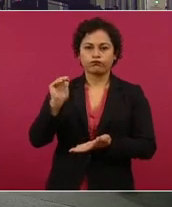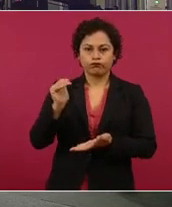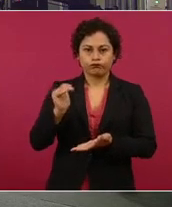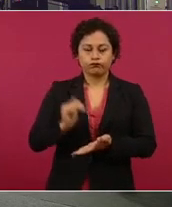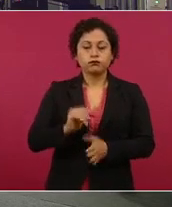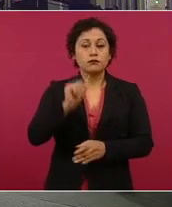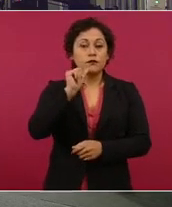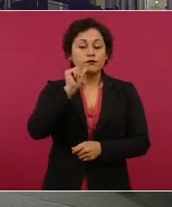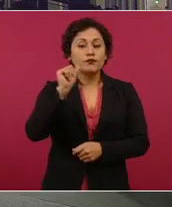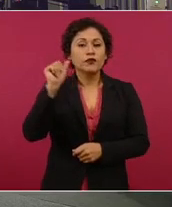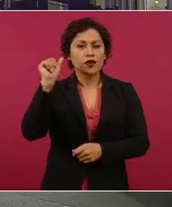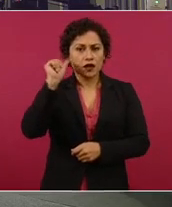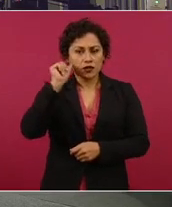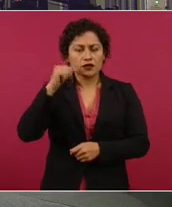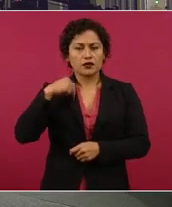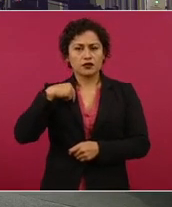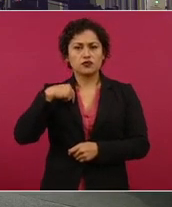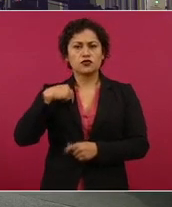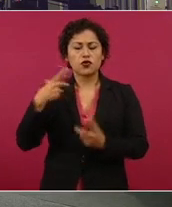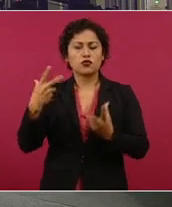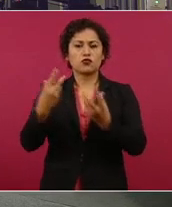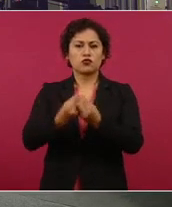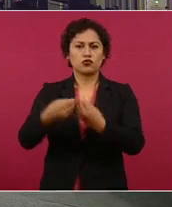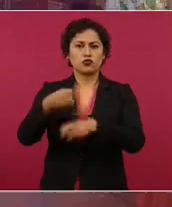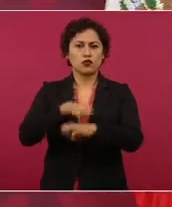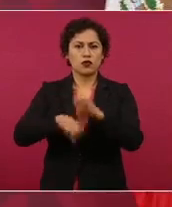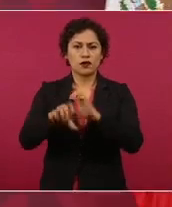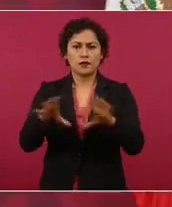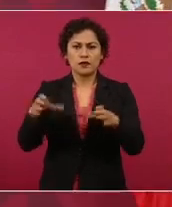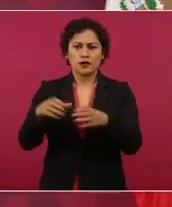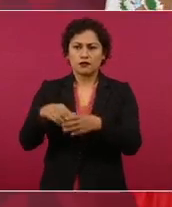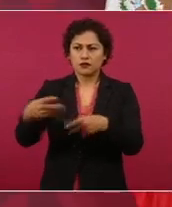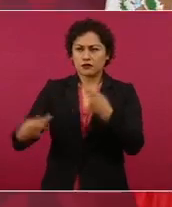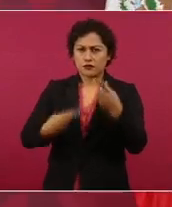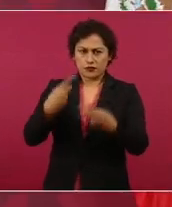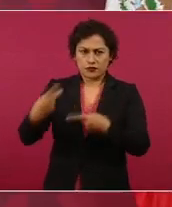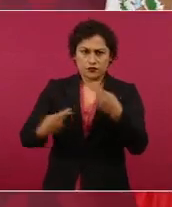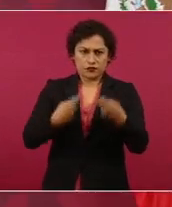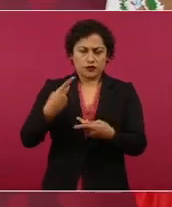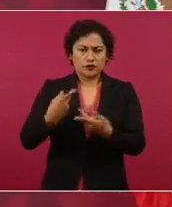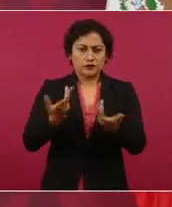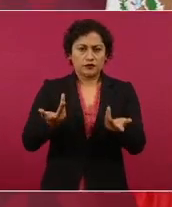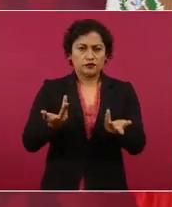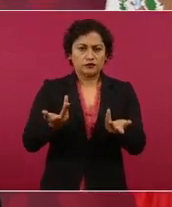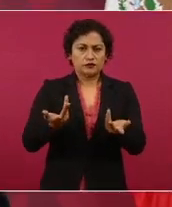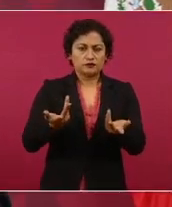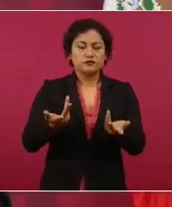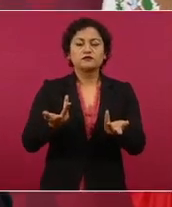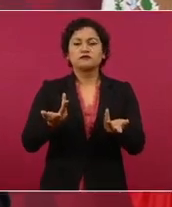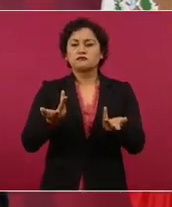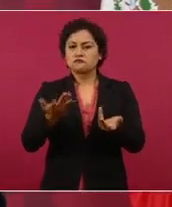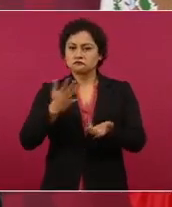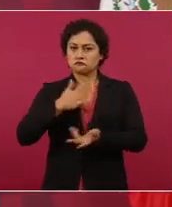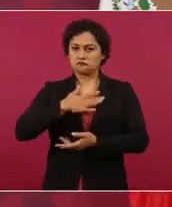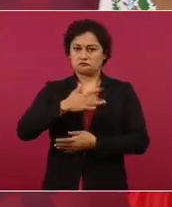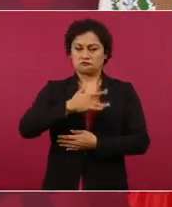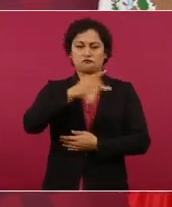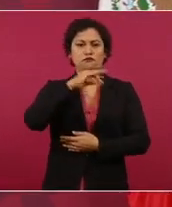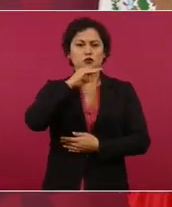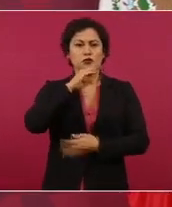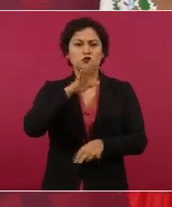que estuve con los empresarios, me preguntaban que si cuál era mi preocupación, y aquí lo